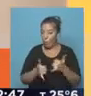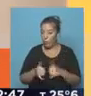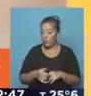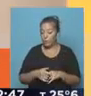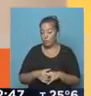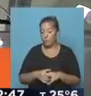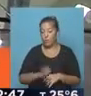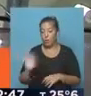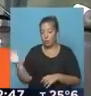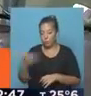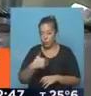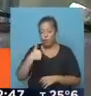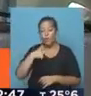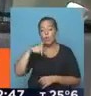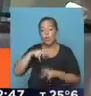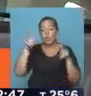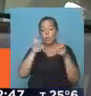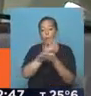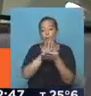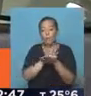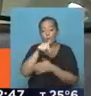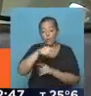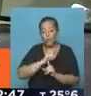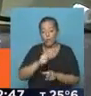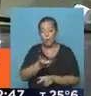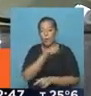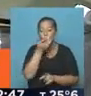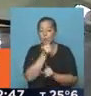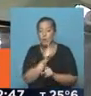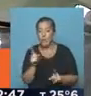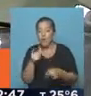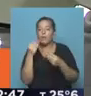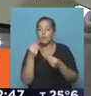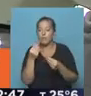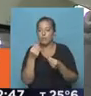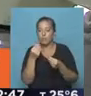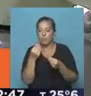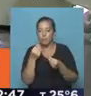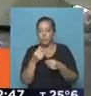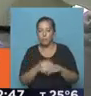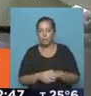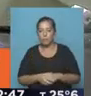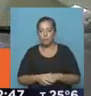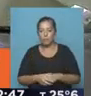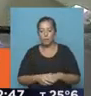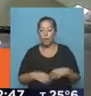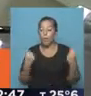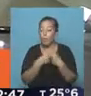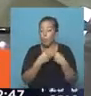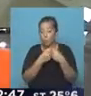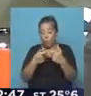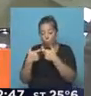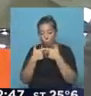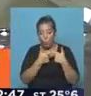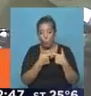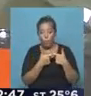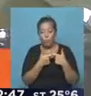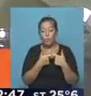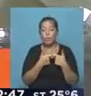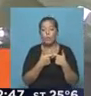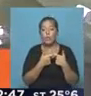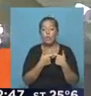en estos temas de corrupción y no aparece ahora ni siquiera está hablando de esto es la cooptación que tienen muchas de estas empresas sobre